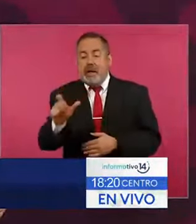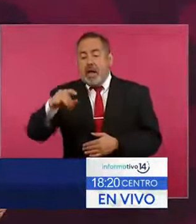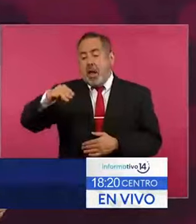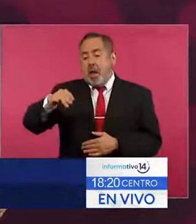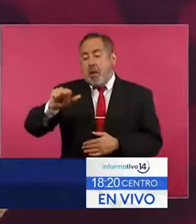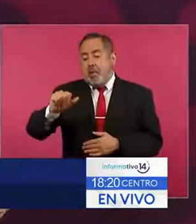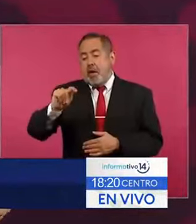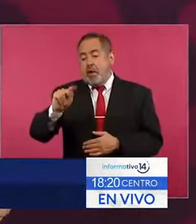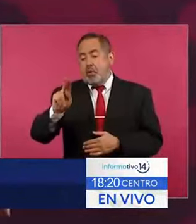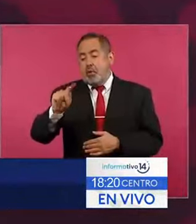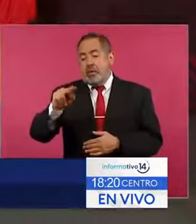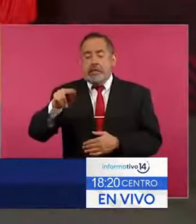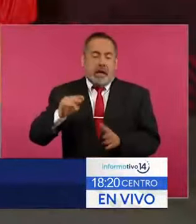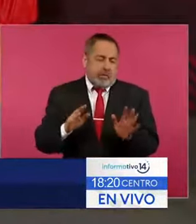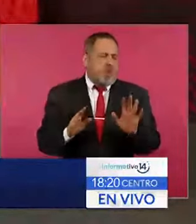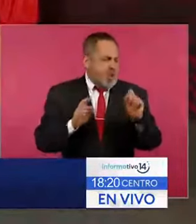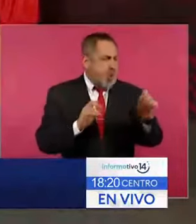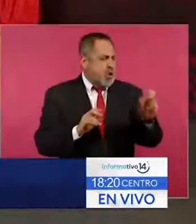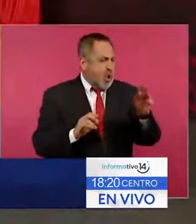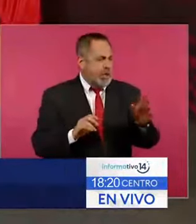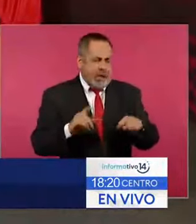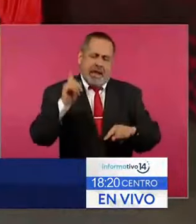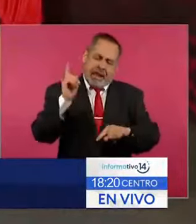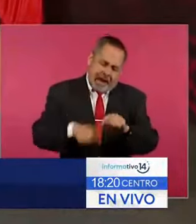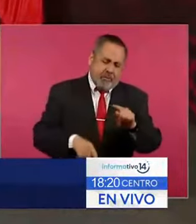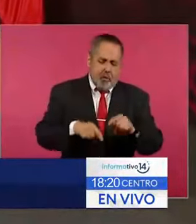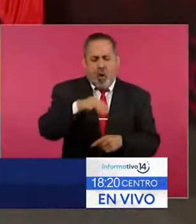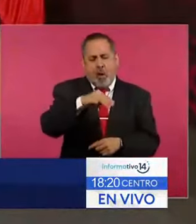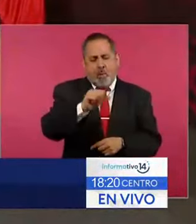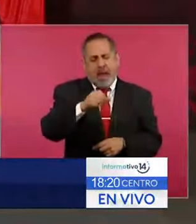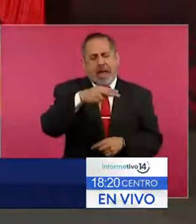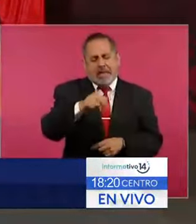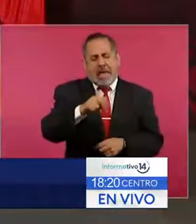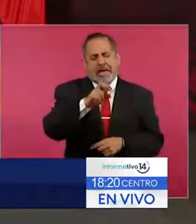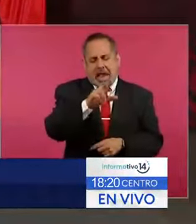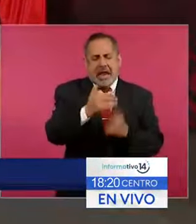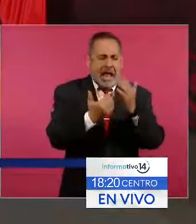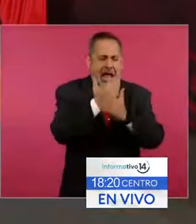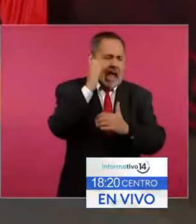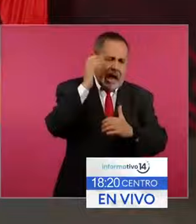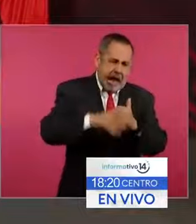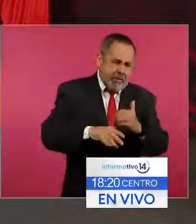Entonces, ya no haríamos mañaneras, sino matutinas.